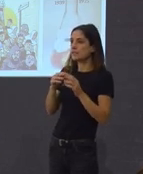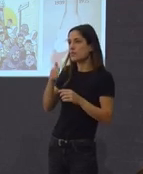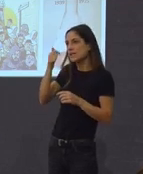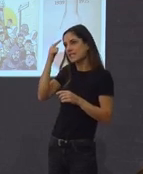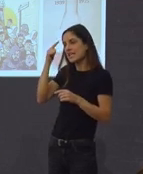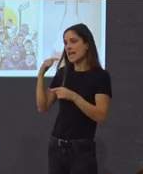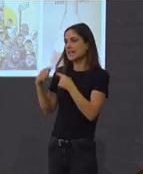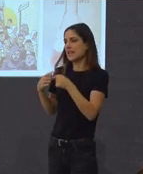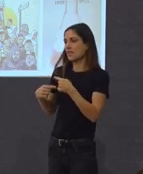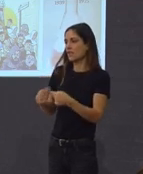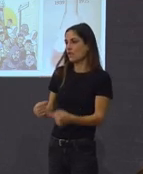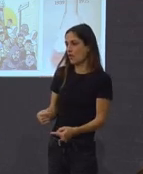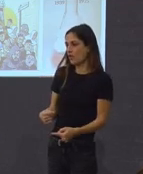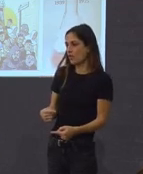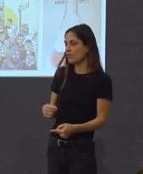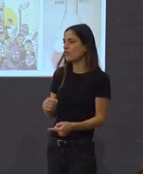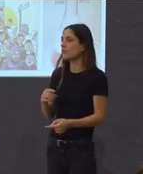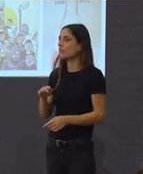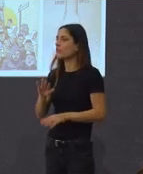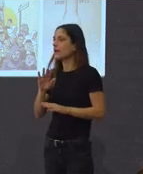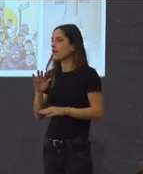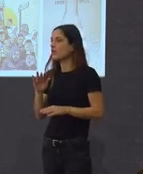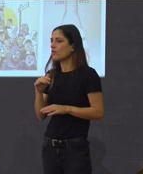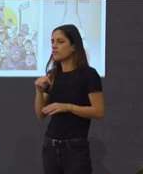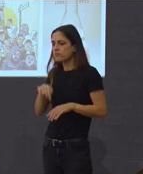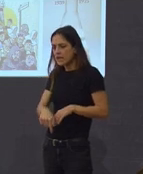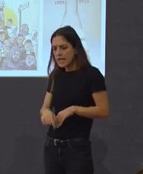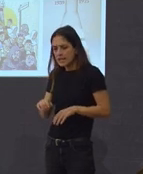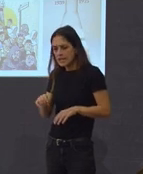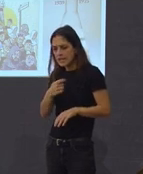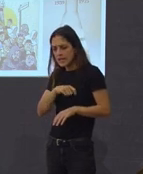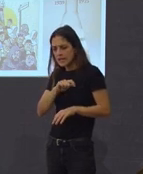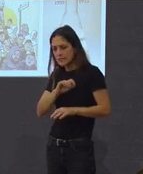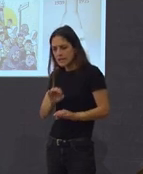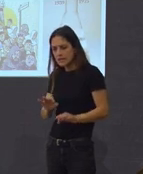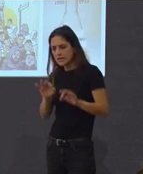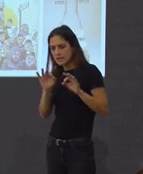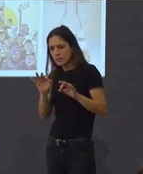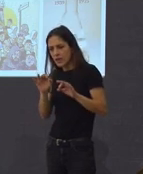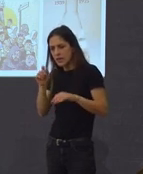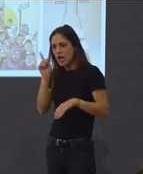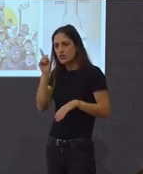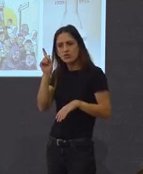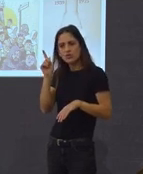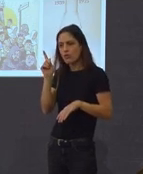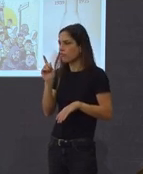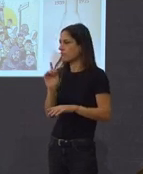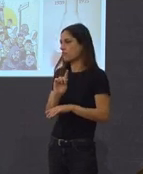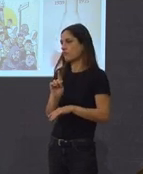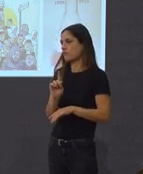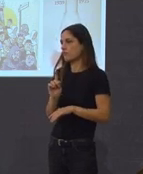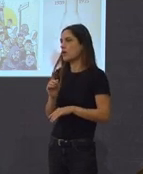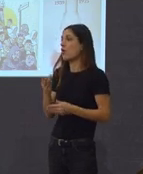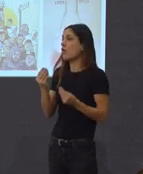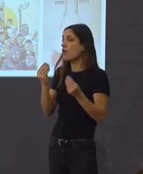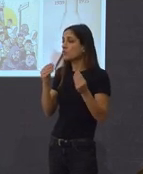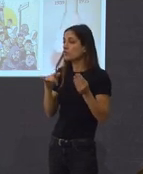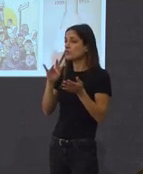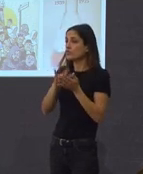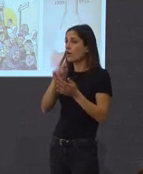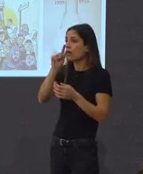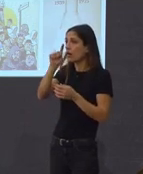tradicionalista, pero que non é un caso especial, específico de España. É que houve nacional-catolicismo, pensemos